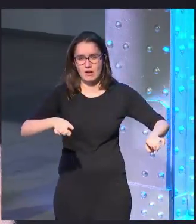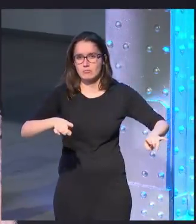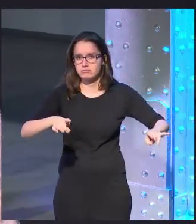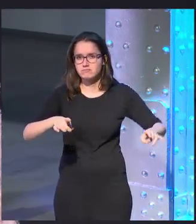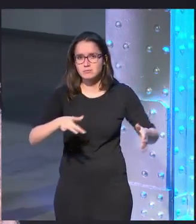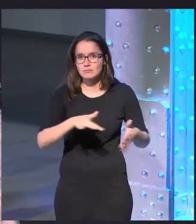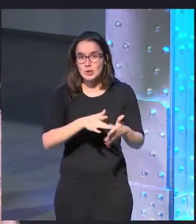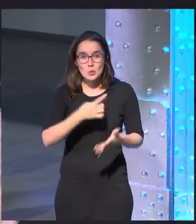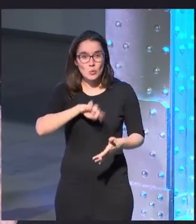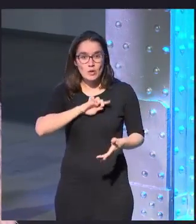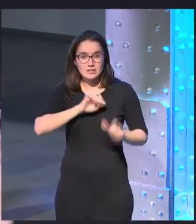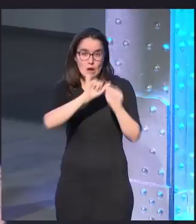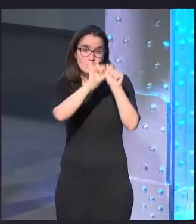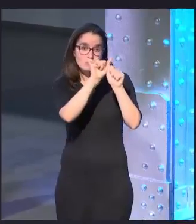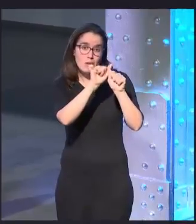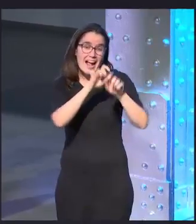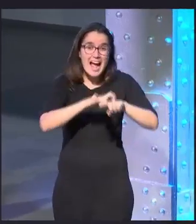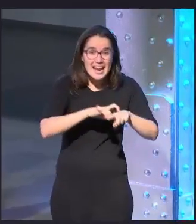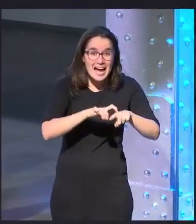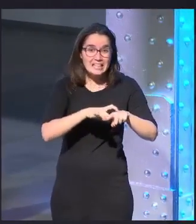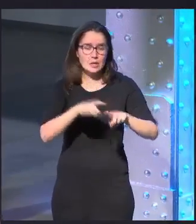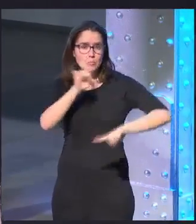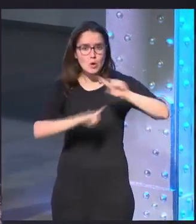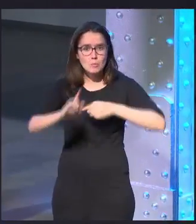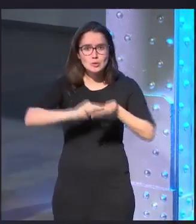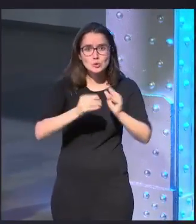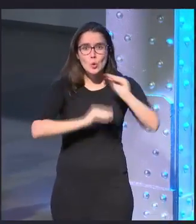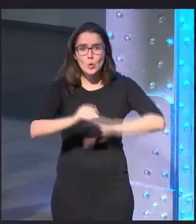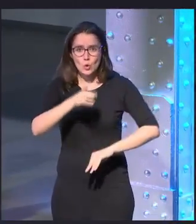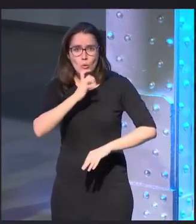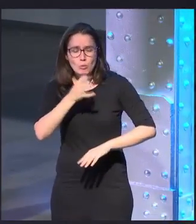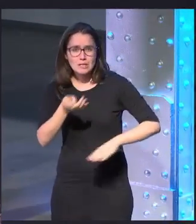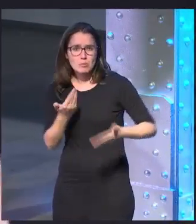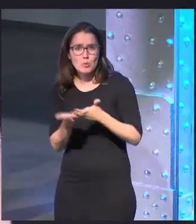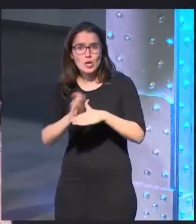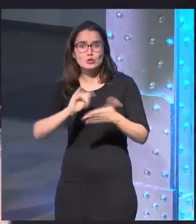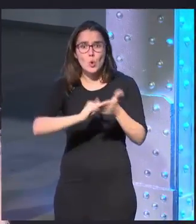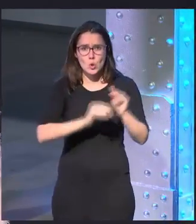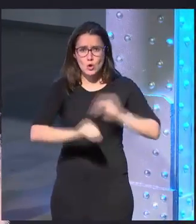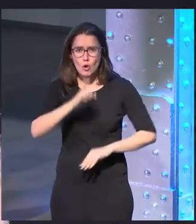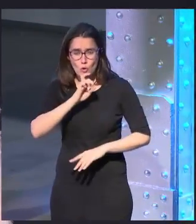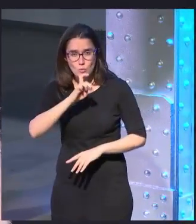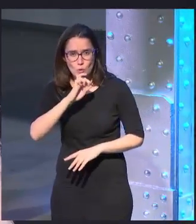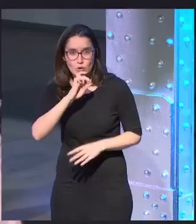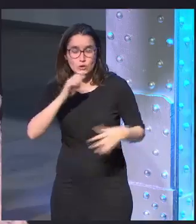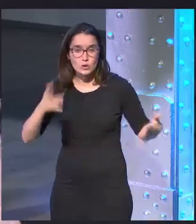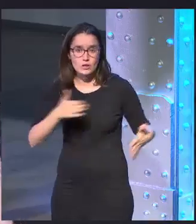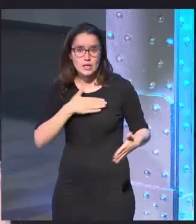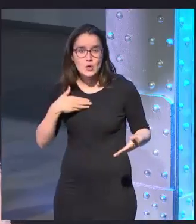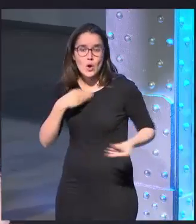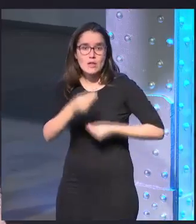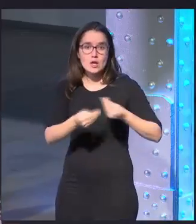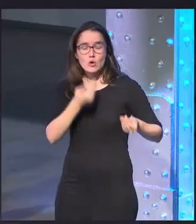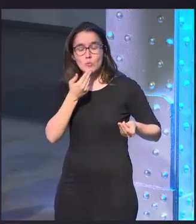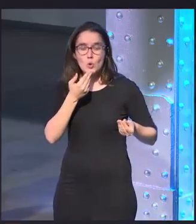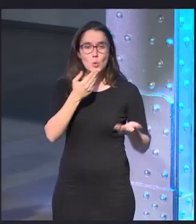marcan pues nuestra forma de ser, de afrontar los problemas y sobre todo de proponer soluciones, ¿no? Y por tanto, pues quiero hacer una especie